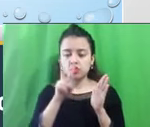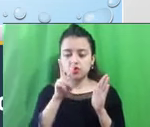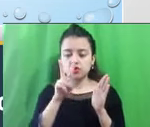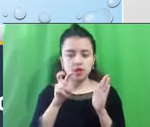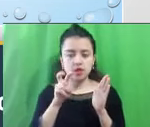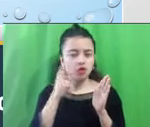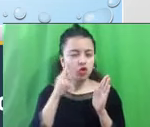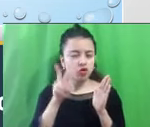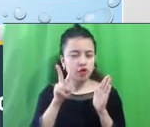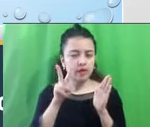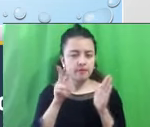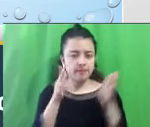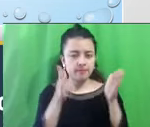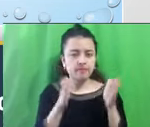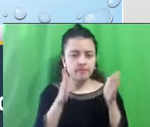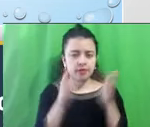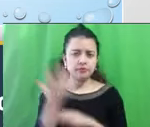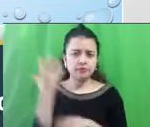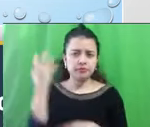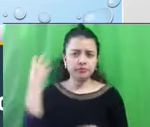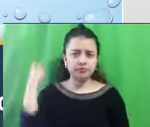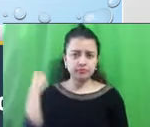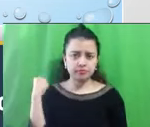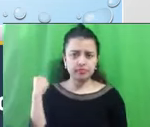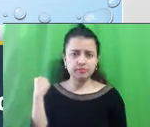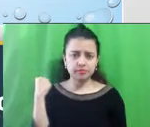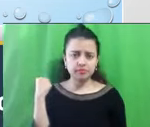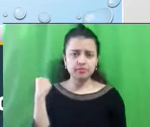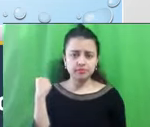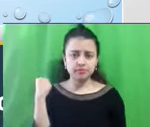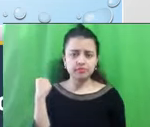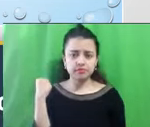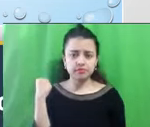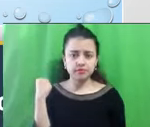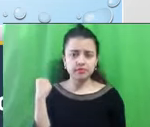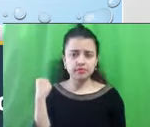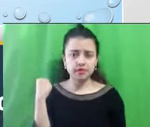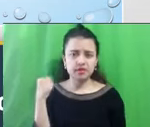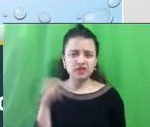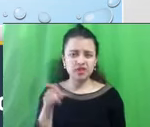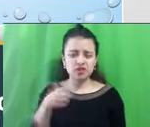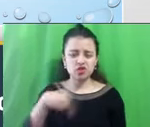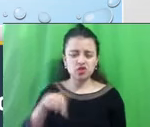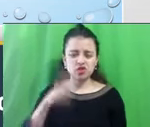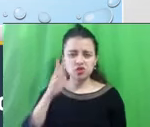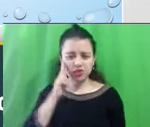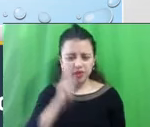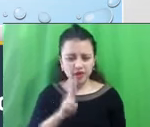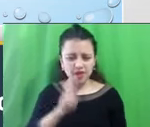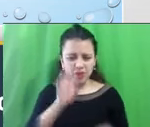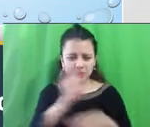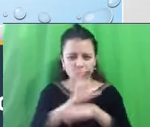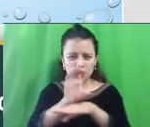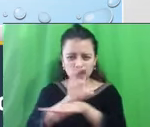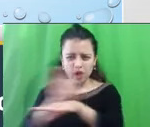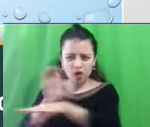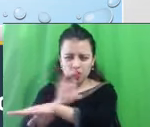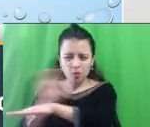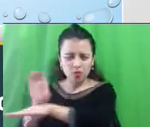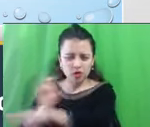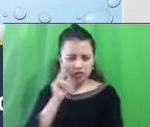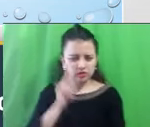Pues es una infraestructura que estaba bastante obsoleta en el momento que nosotros llegamos. En el 2020 se hizo una